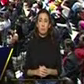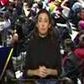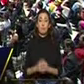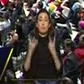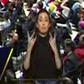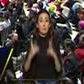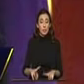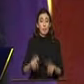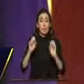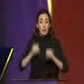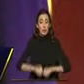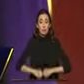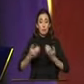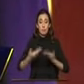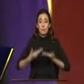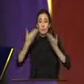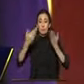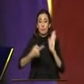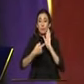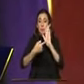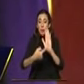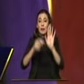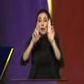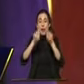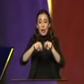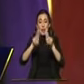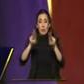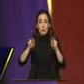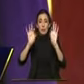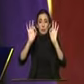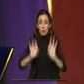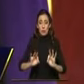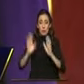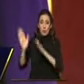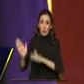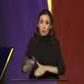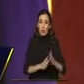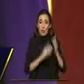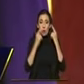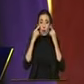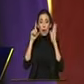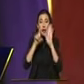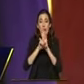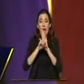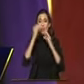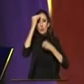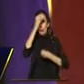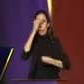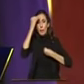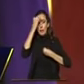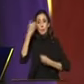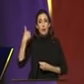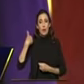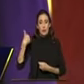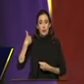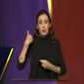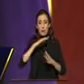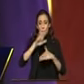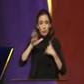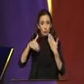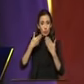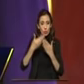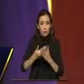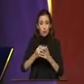Además, preservar la naturaleza es un principio que tiene todo el sentido para el desarrollo estratégico del